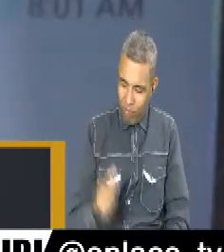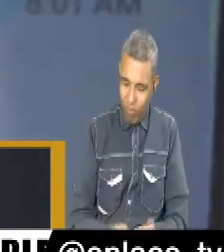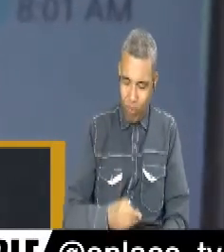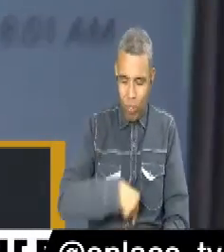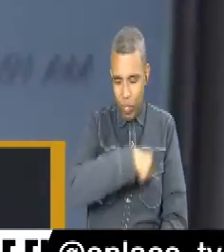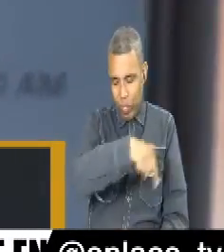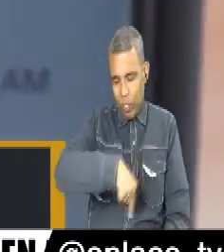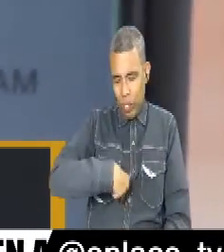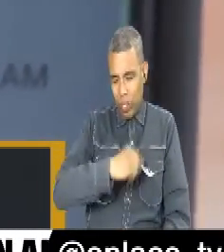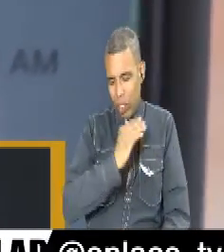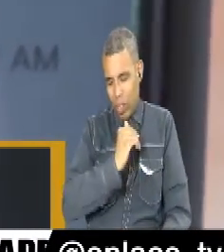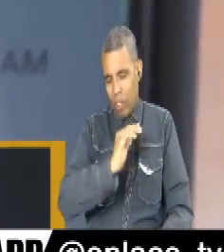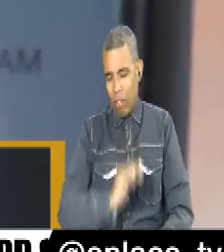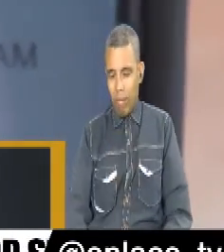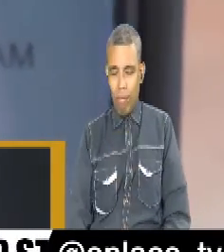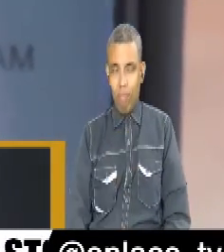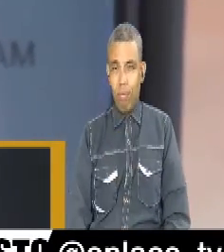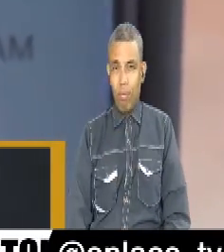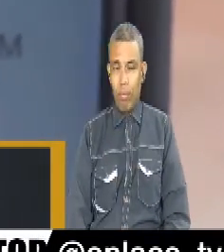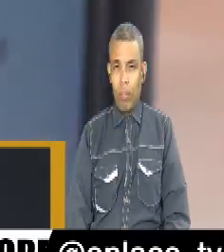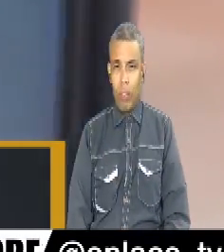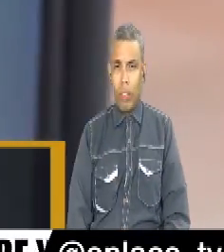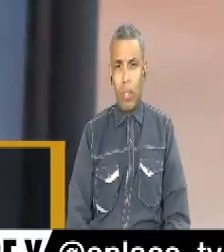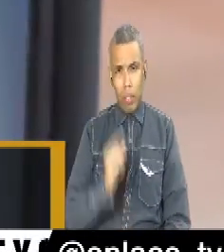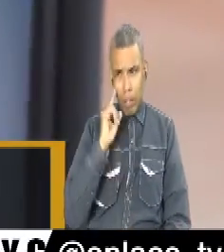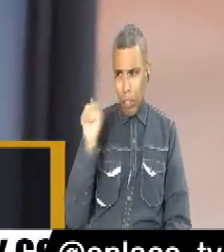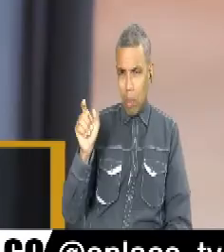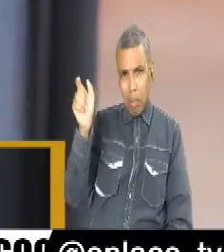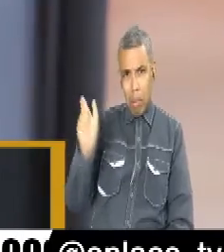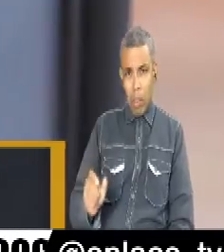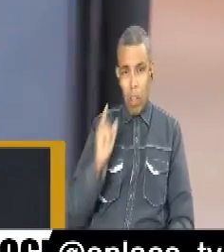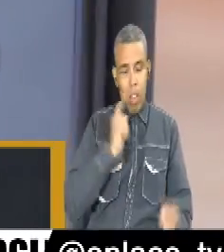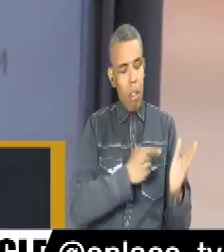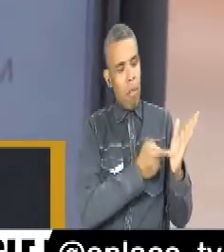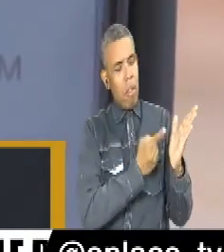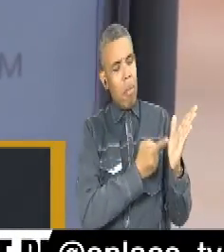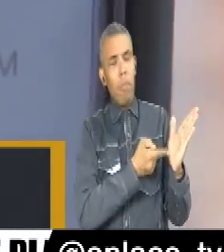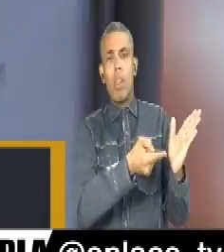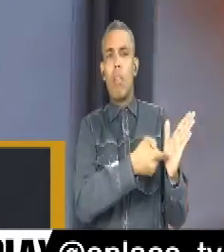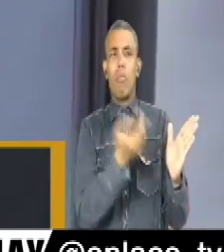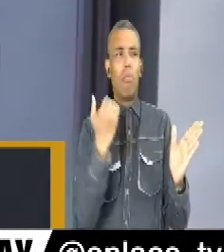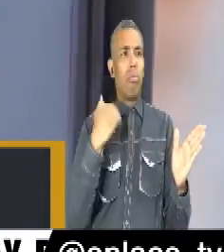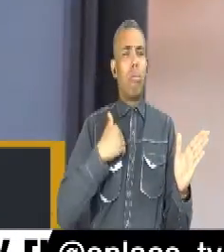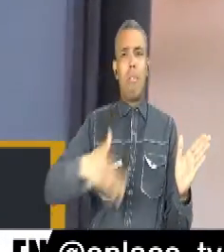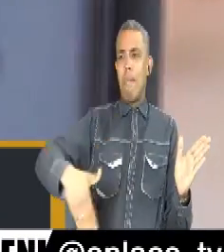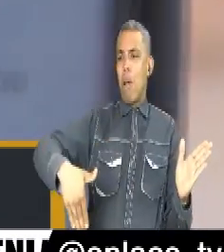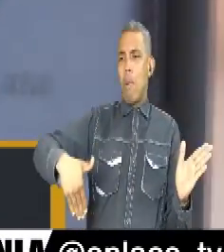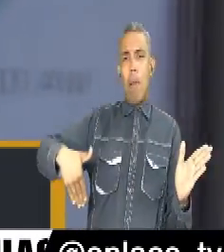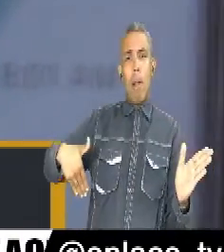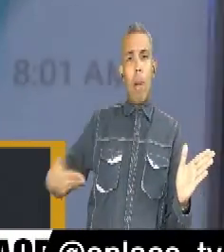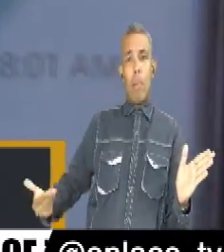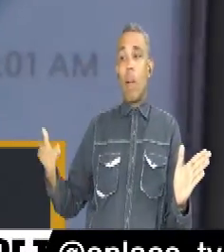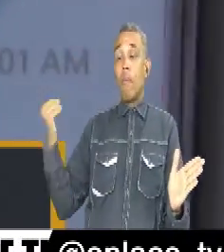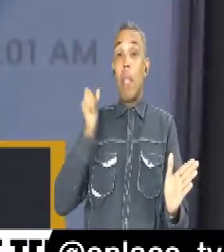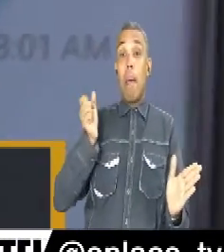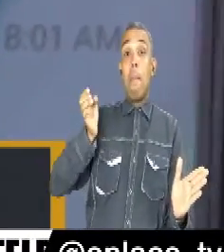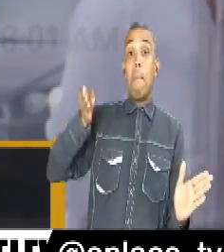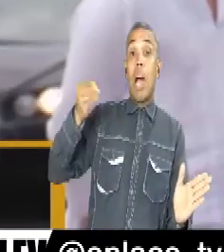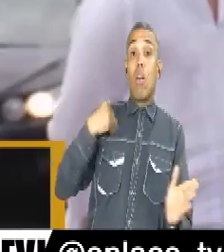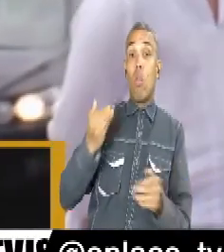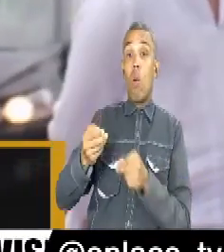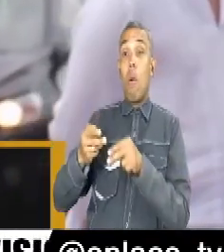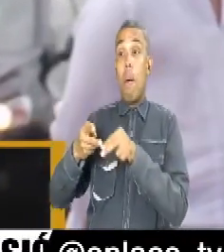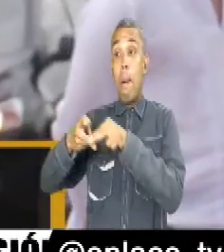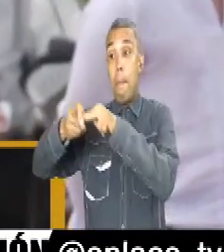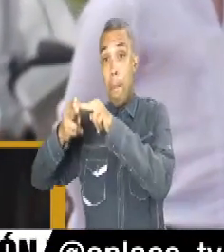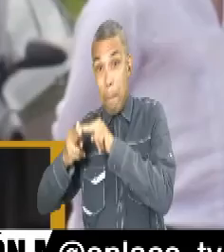otro comerciante muestra en su celular los avisos del banco ante la demora en el pago de sus compromisos, hecho que a él también, según sus palabras, lo tienen quebrado. Se